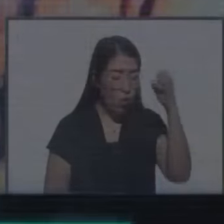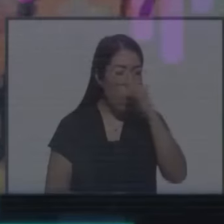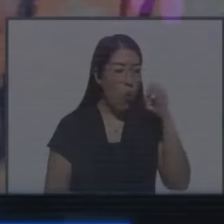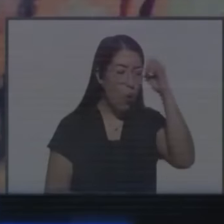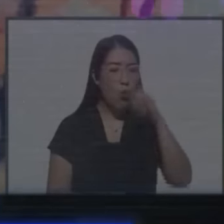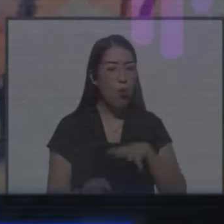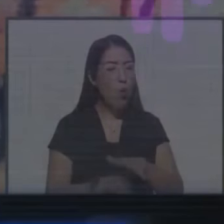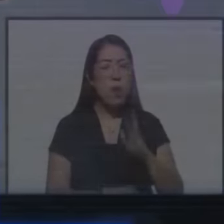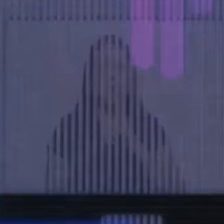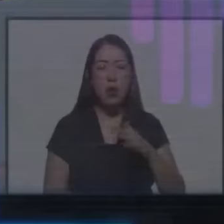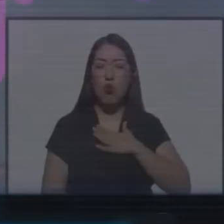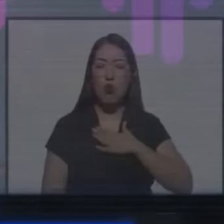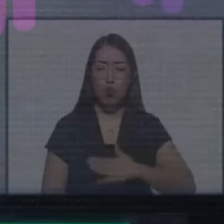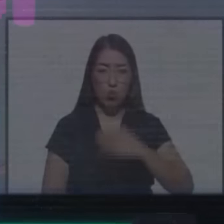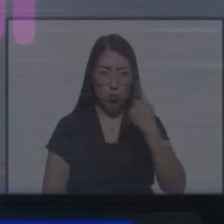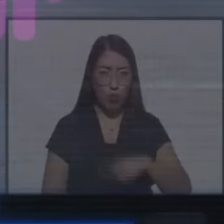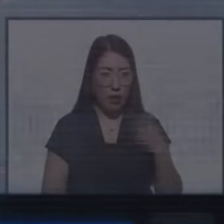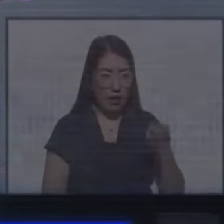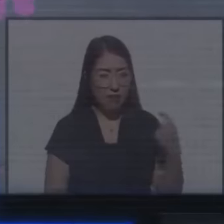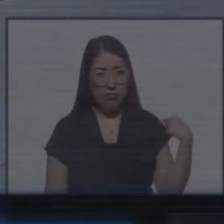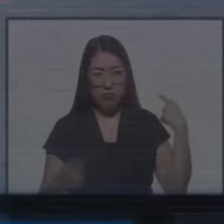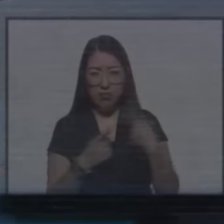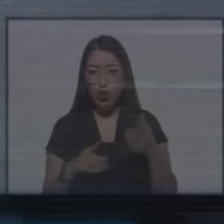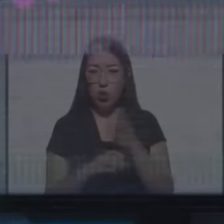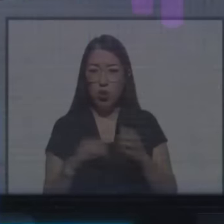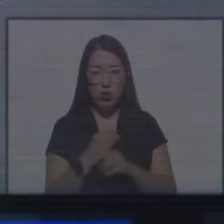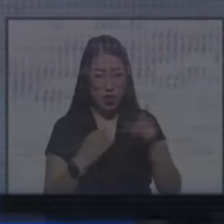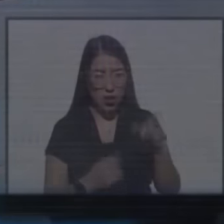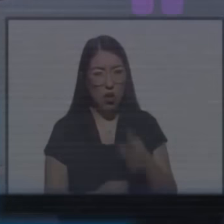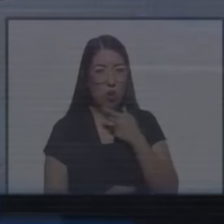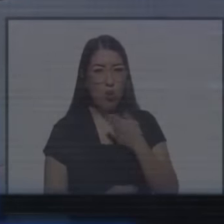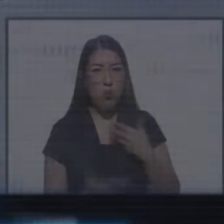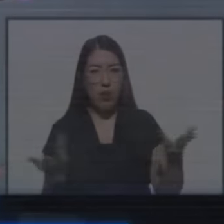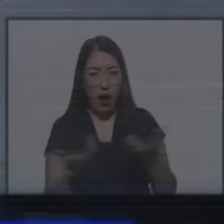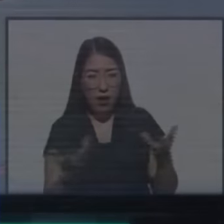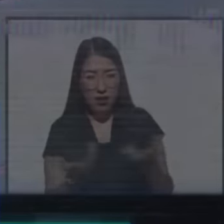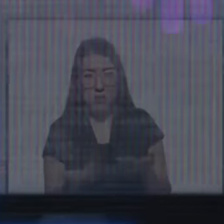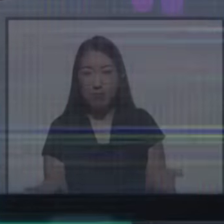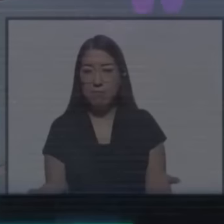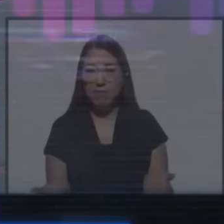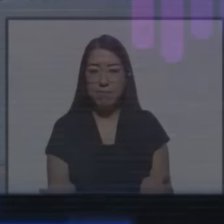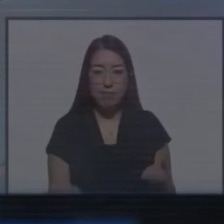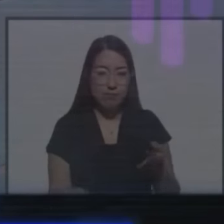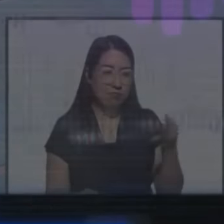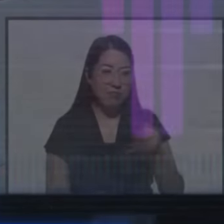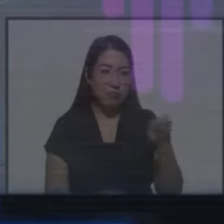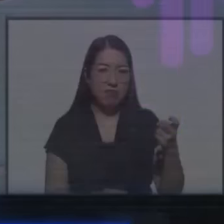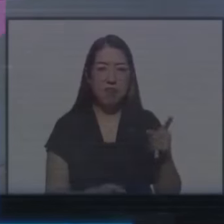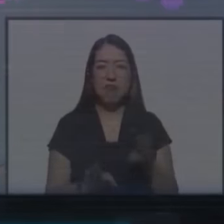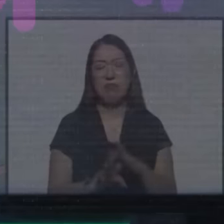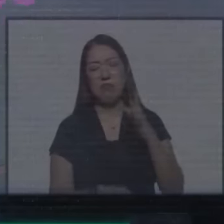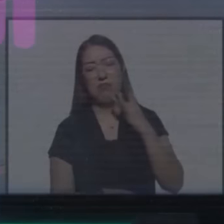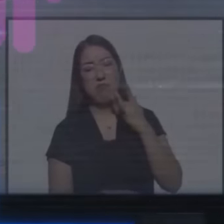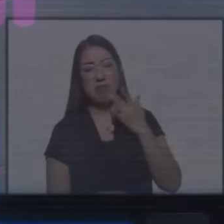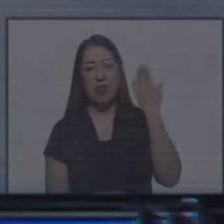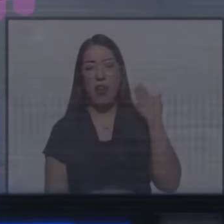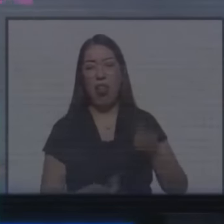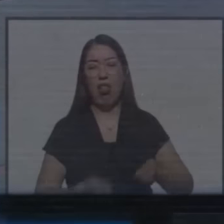la sentencia justa para la cantidad de atrocidades que cometió este exfuncionario precisamente en el privilegio del puesto que